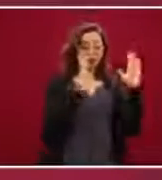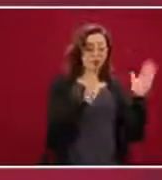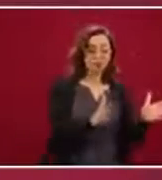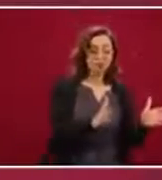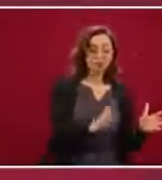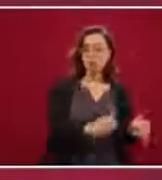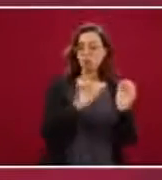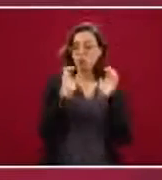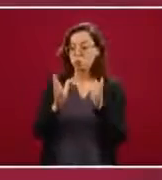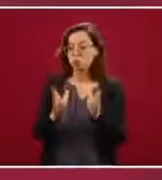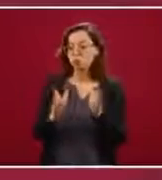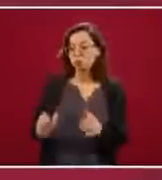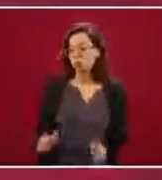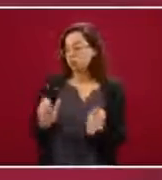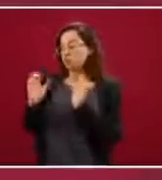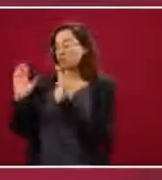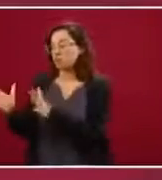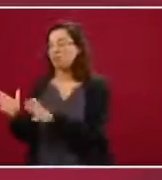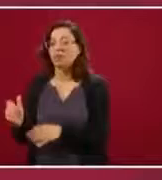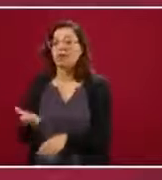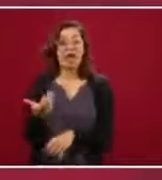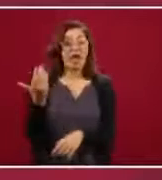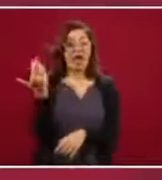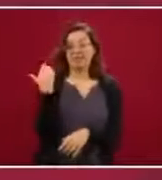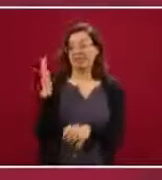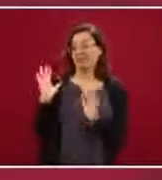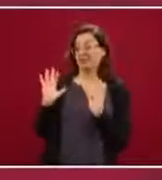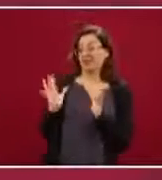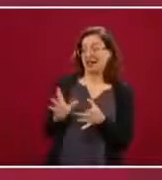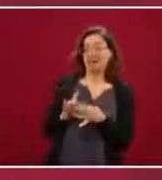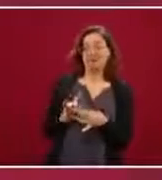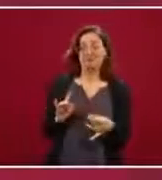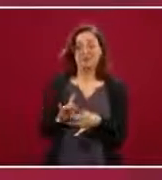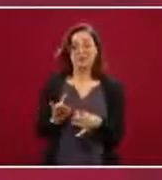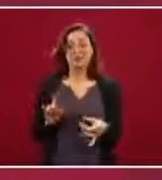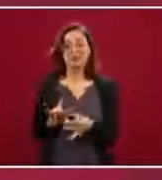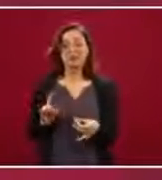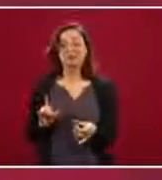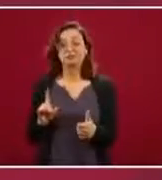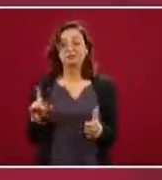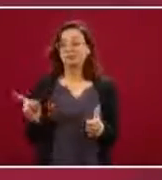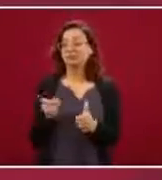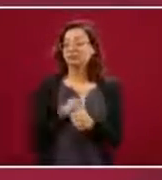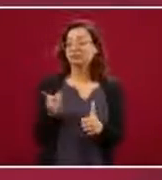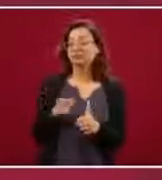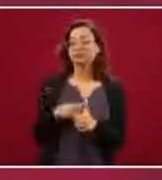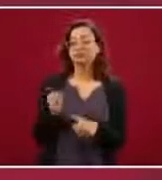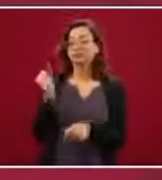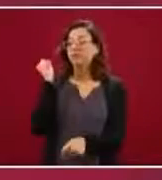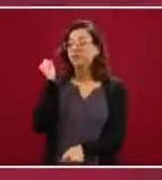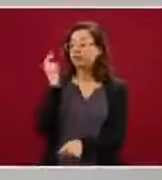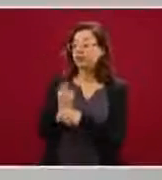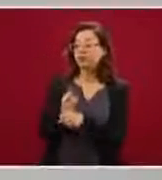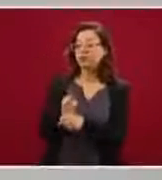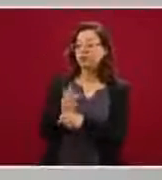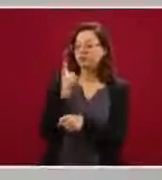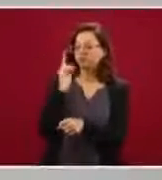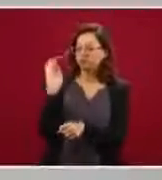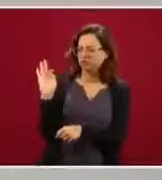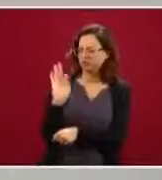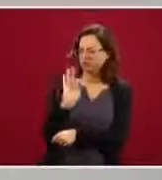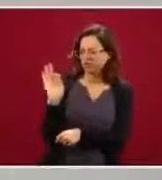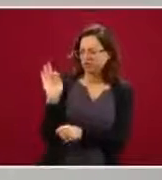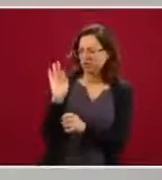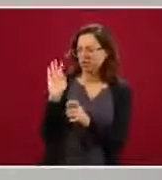transmisión comunitaria, transmisión generalizada, fue identificar tempranamente casos